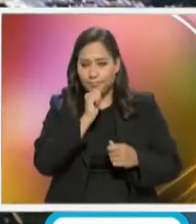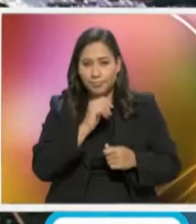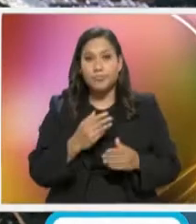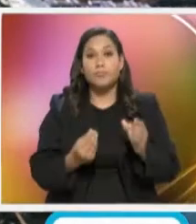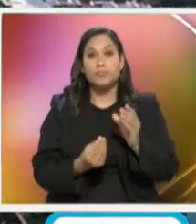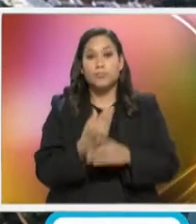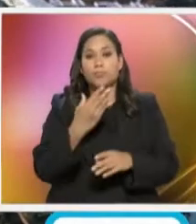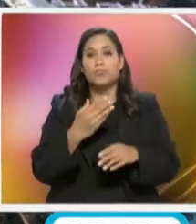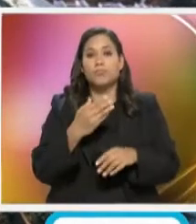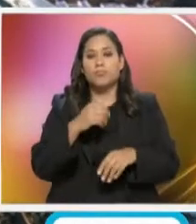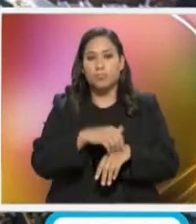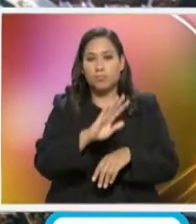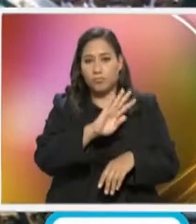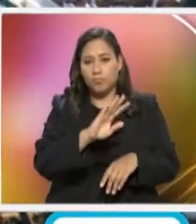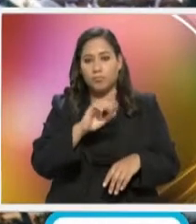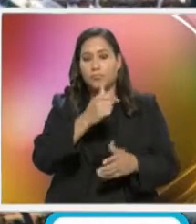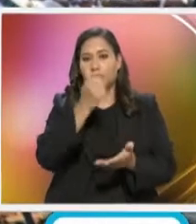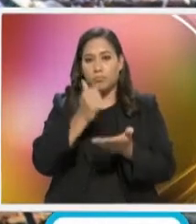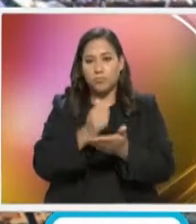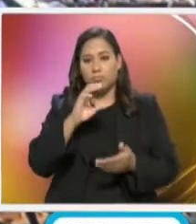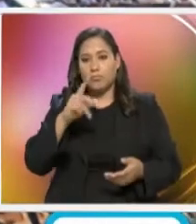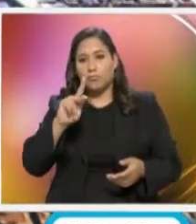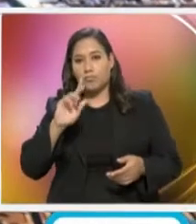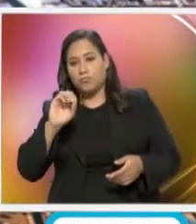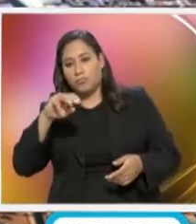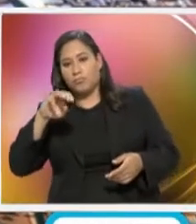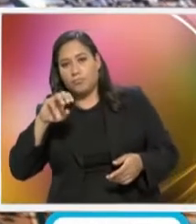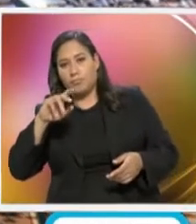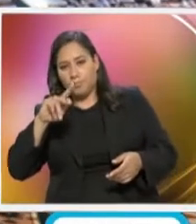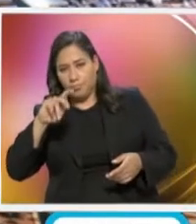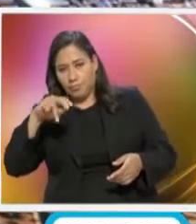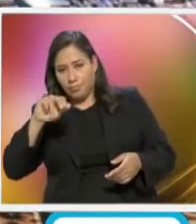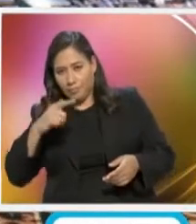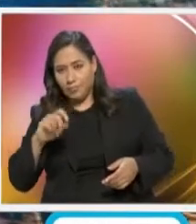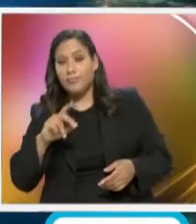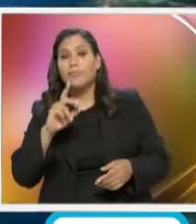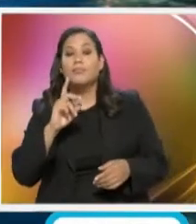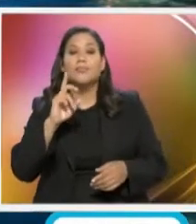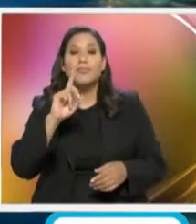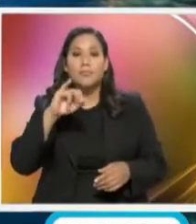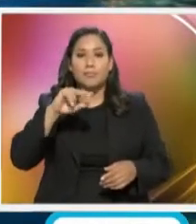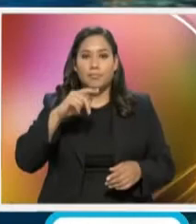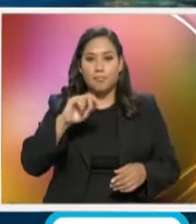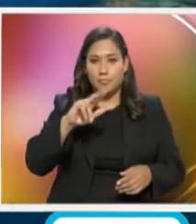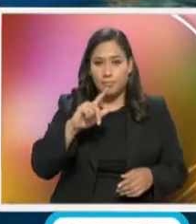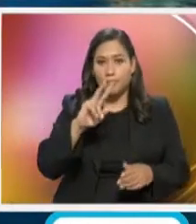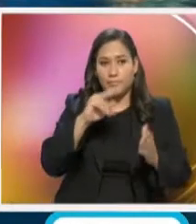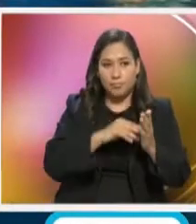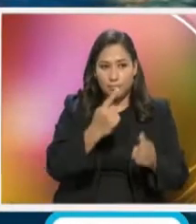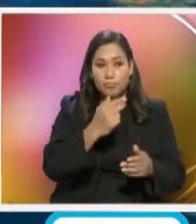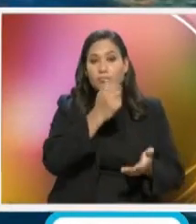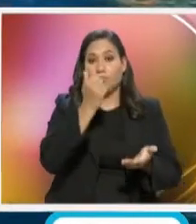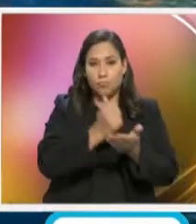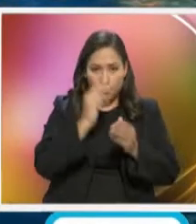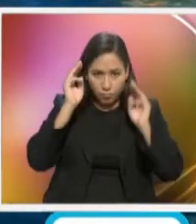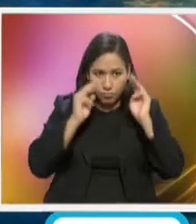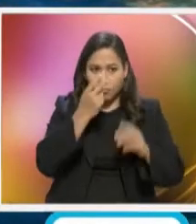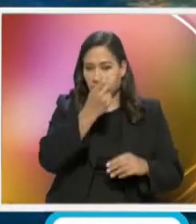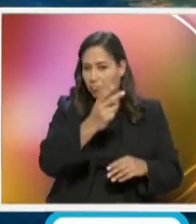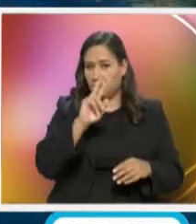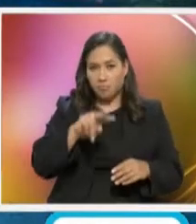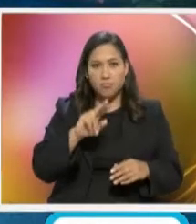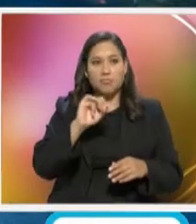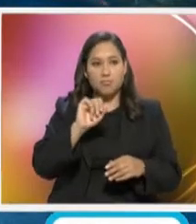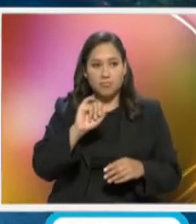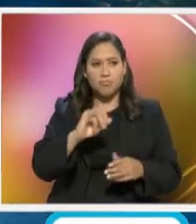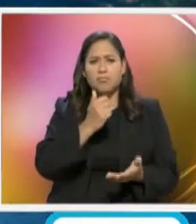número 4, ciudad de Orestad, en Copenhague, en Dinamarca, en el 2001. Esta sí se considera una ciudad museo. Esta sí es una... Una ciudad